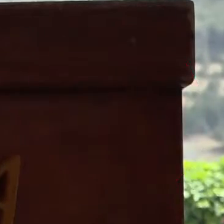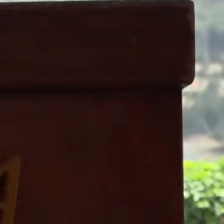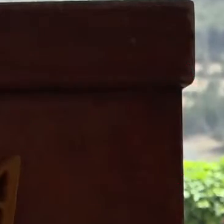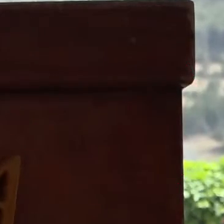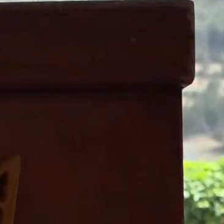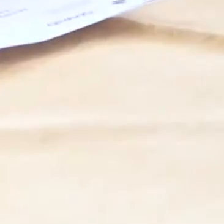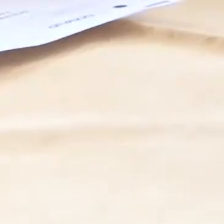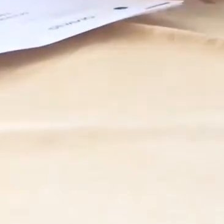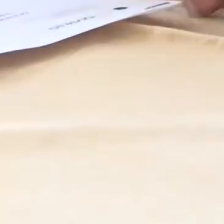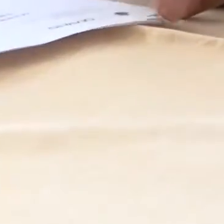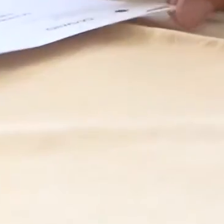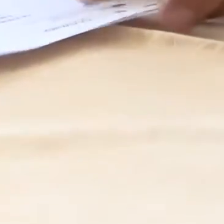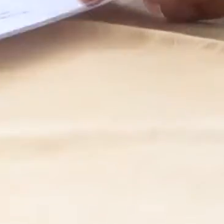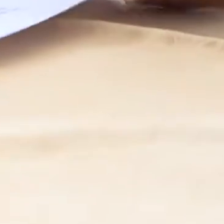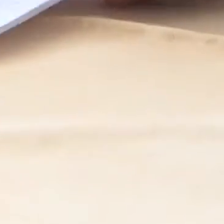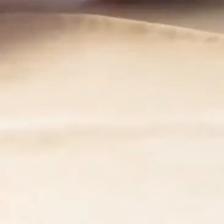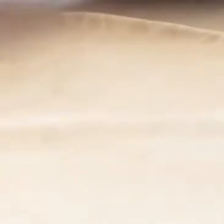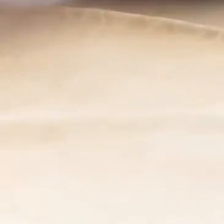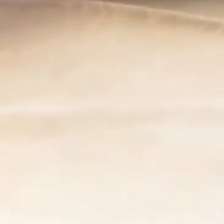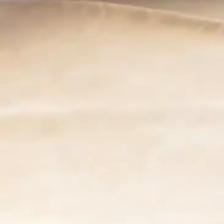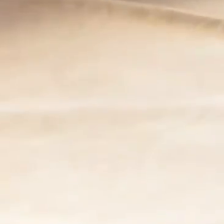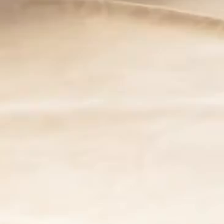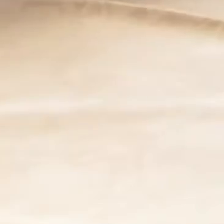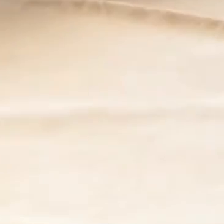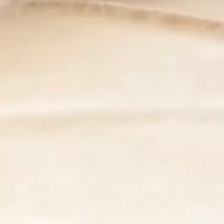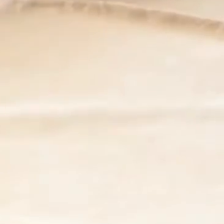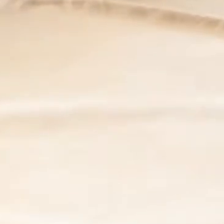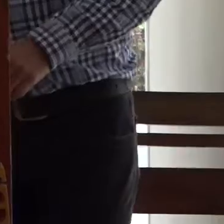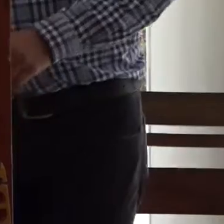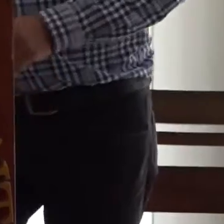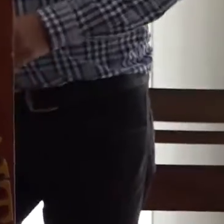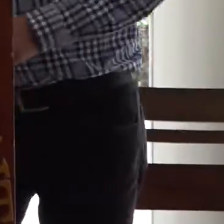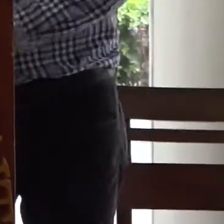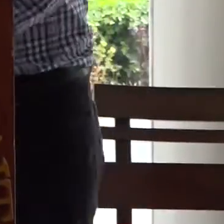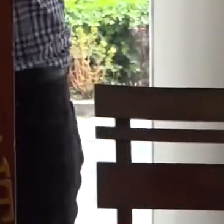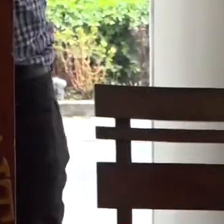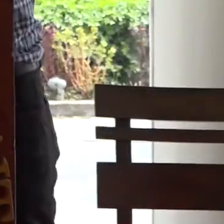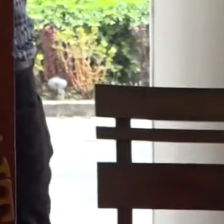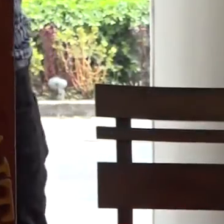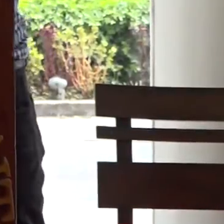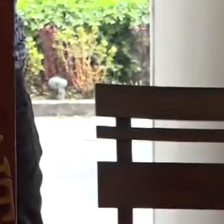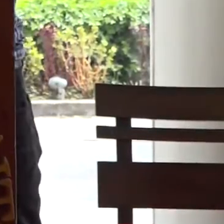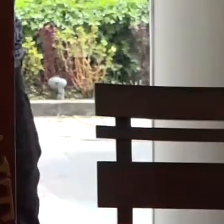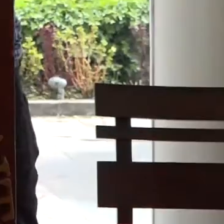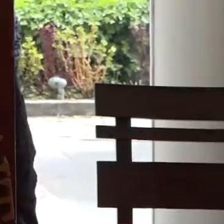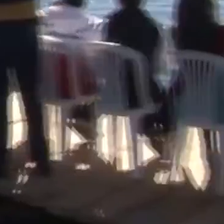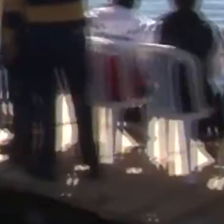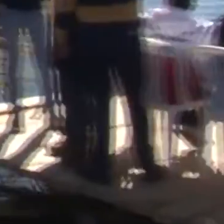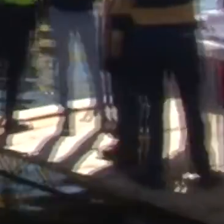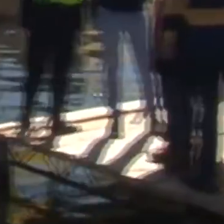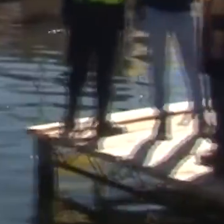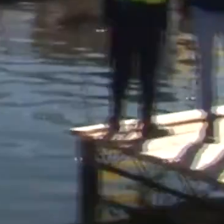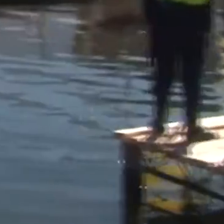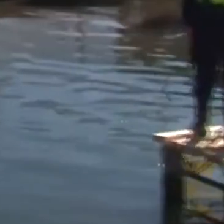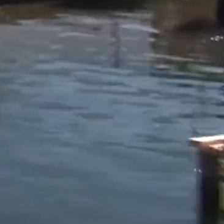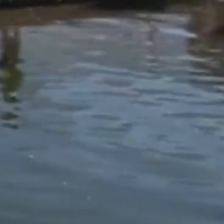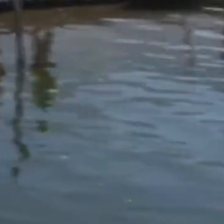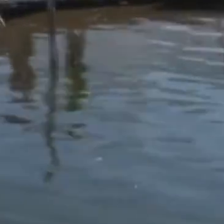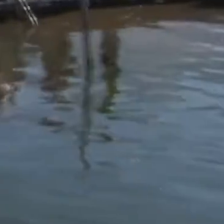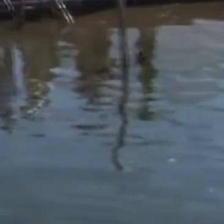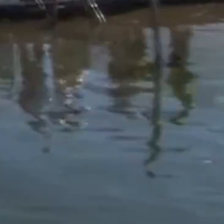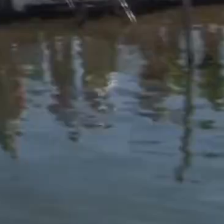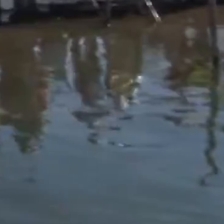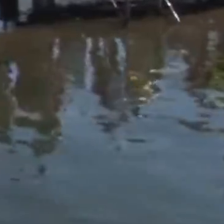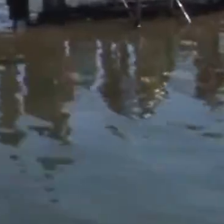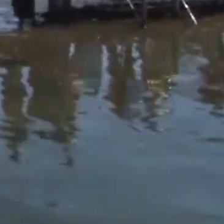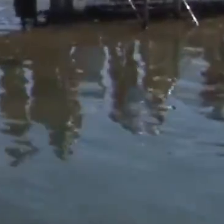Huasipi, Pichachunga Shug Niki, San Pablo Kuchapi, Wambushpa Mishay, Tianamanda Mi Villa Chirca, Otavalopa Municipio, Shinayata,